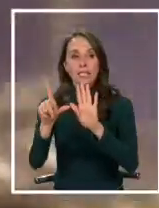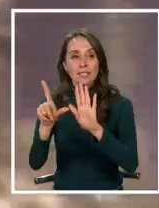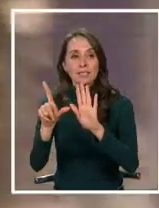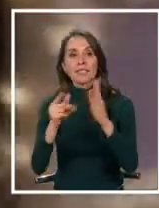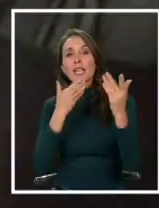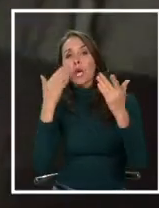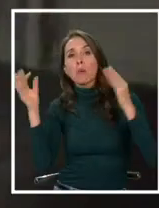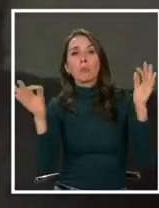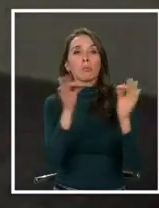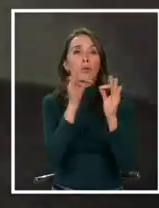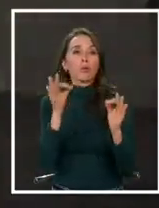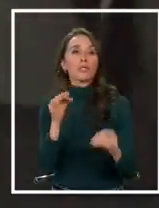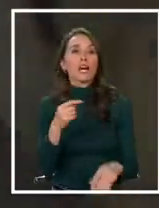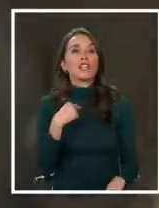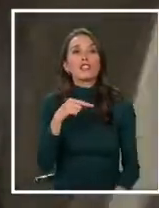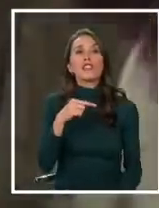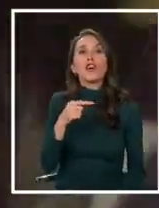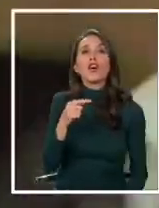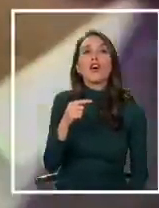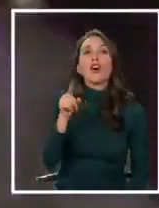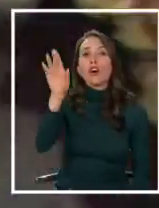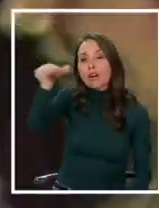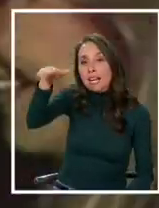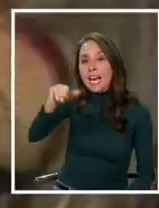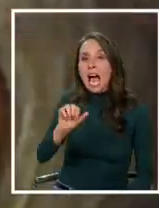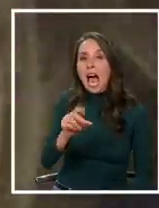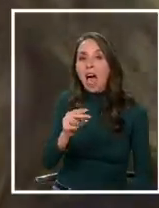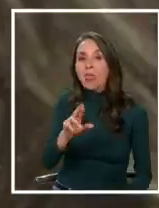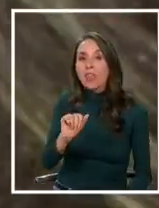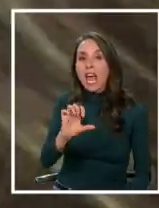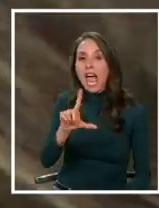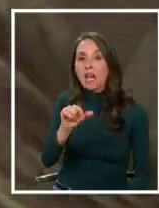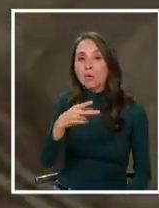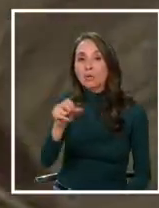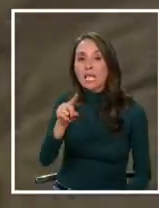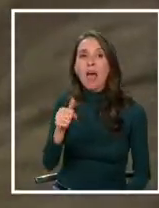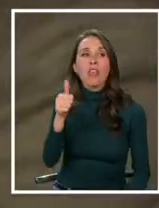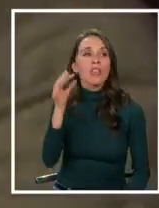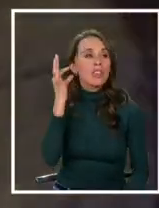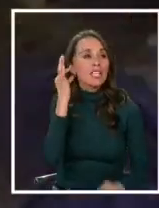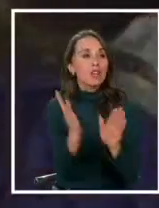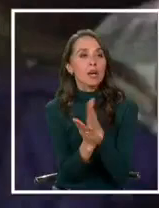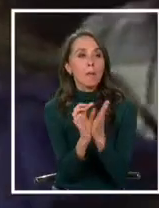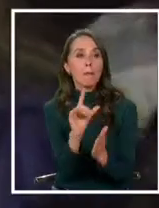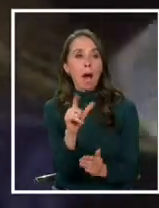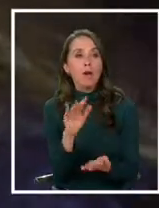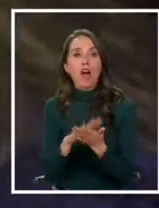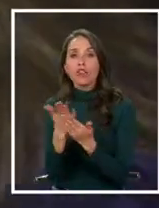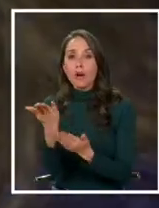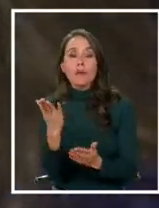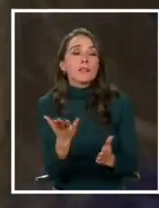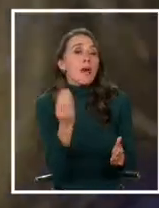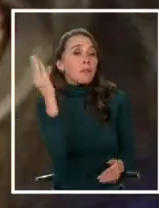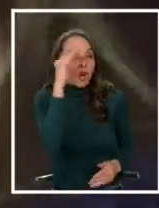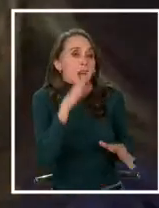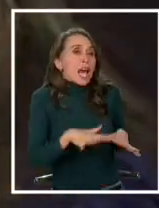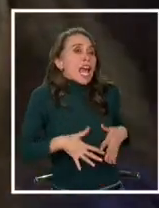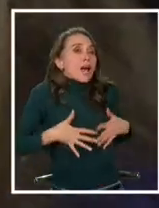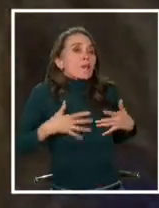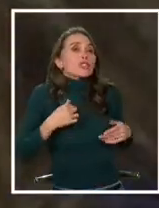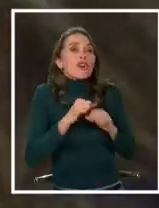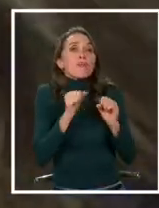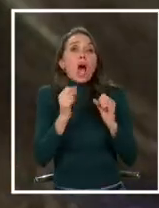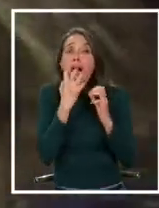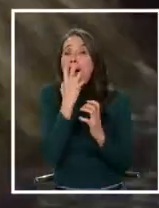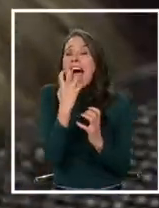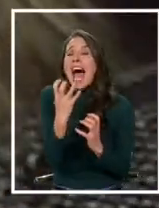1987 voy a llamar acá a Andrea eluchans directora de revista Paula Andrea cómo estás Buenas noches bueno la emoción de nosotros Imagínate estoy ronca